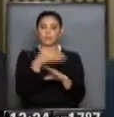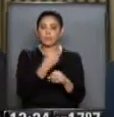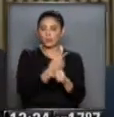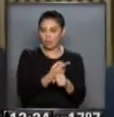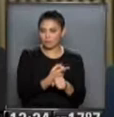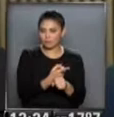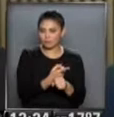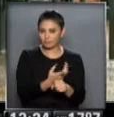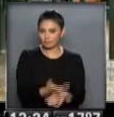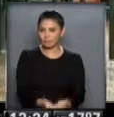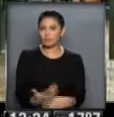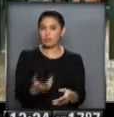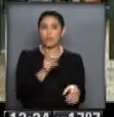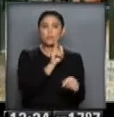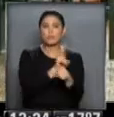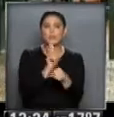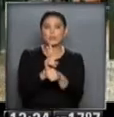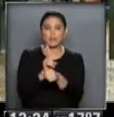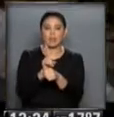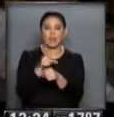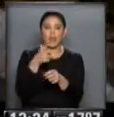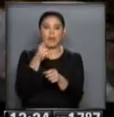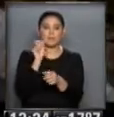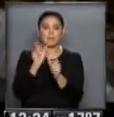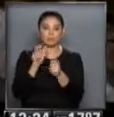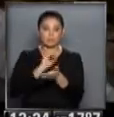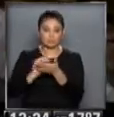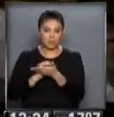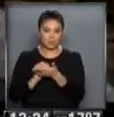¿no? Así que protege a los empleados, ¿no? Es una cosa muy importante.